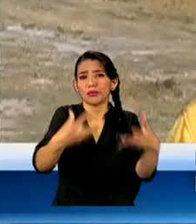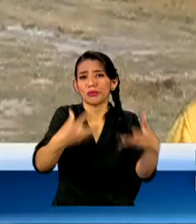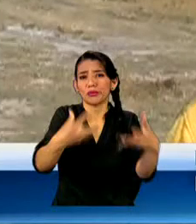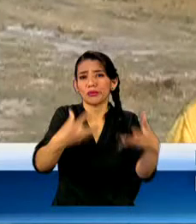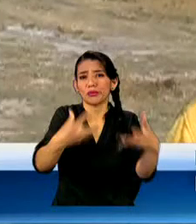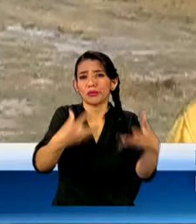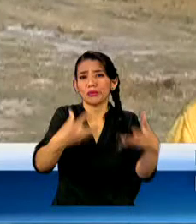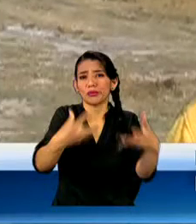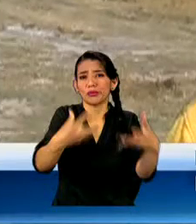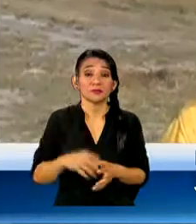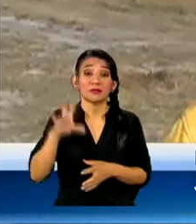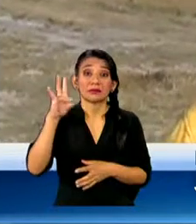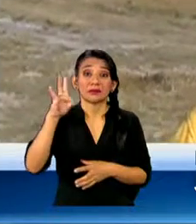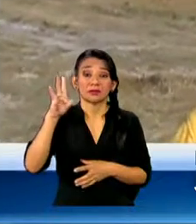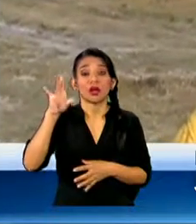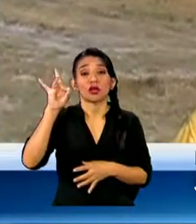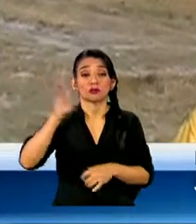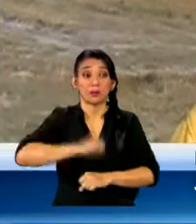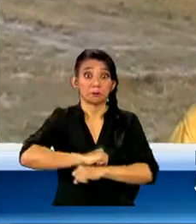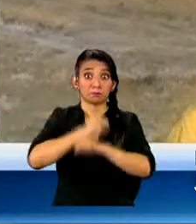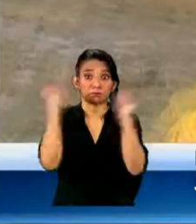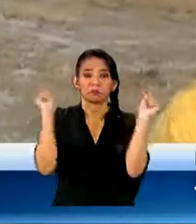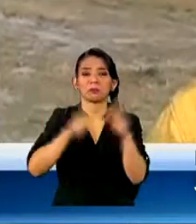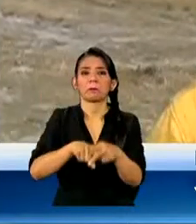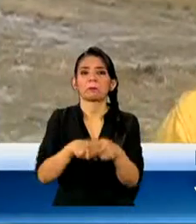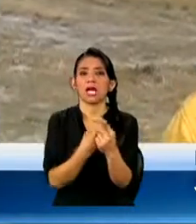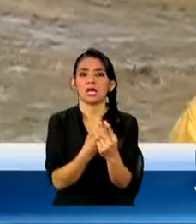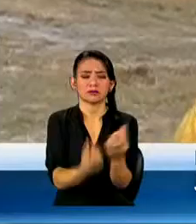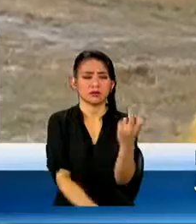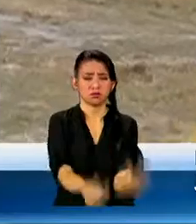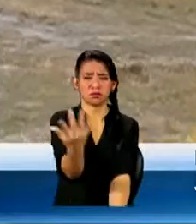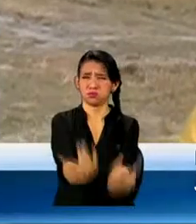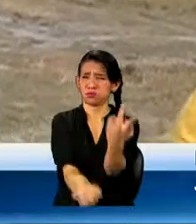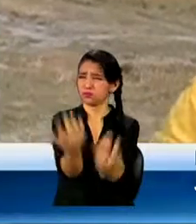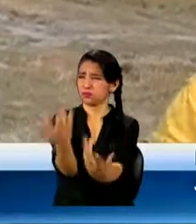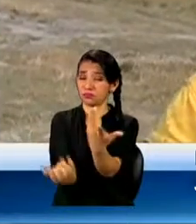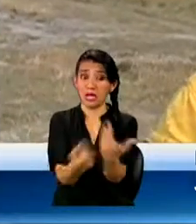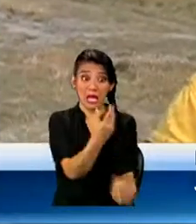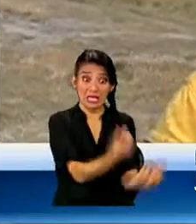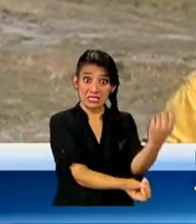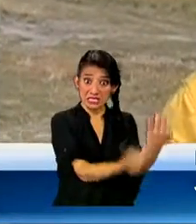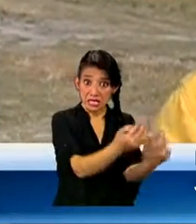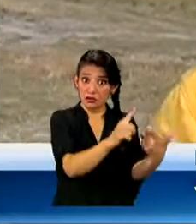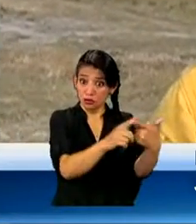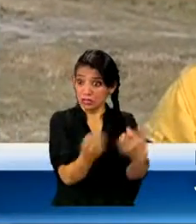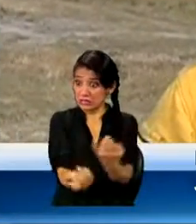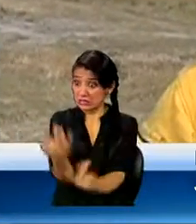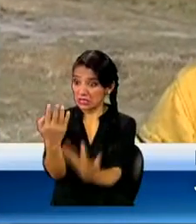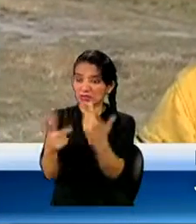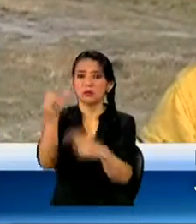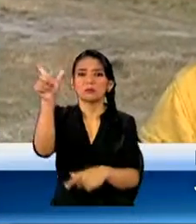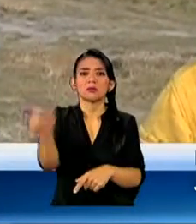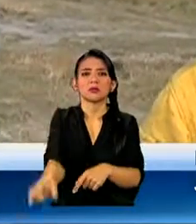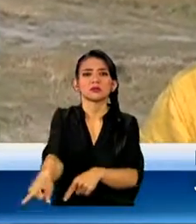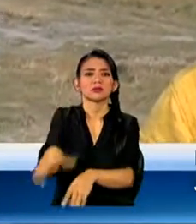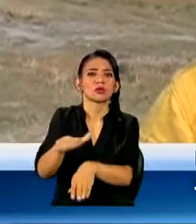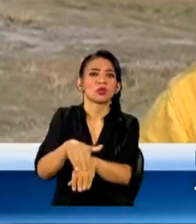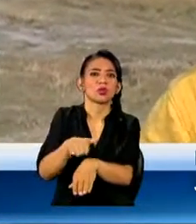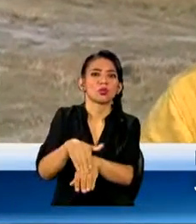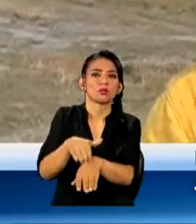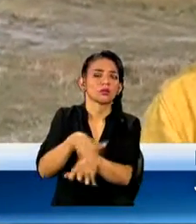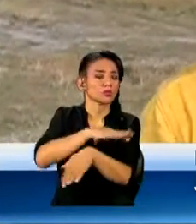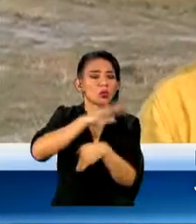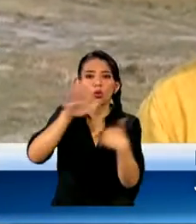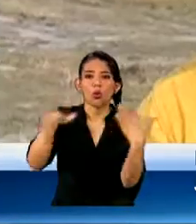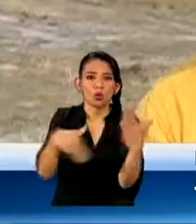de 7, 8 de la mañana comenzó el incendio forestal. Todos los incendios son provocados por la mano del hombre. Aquí